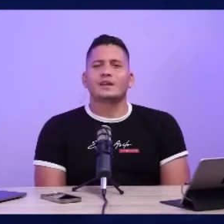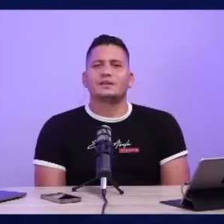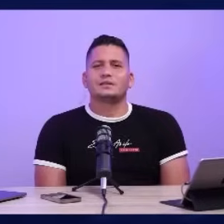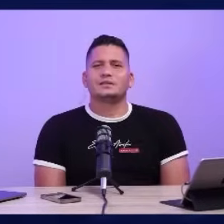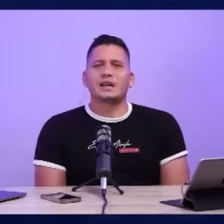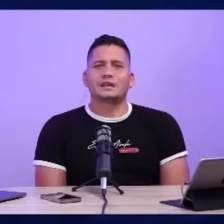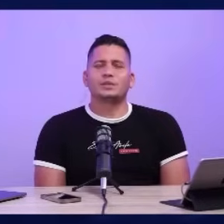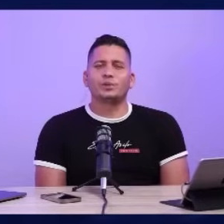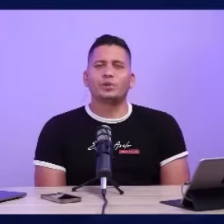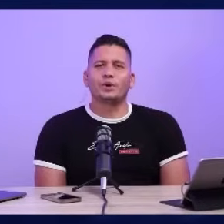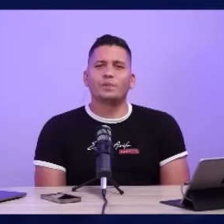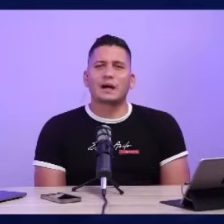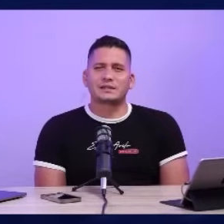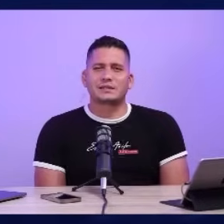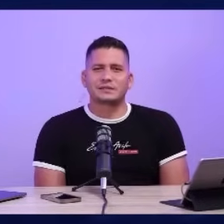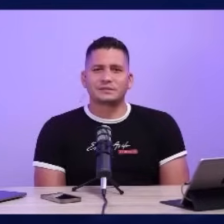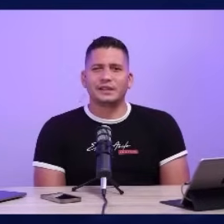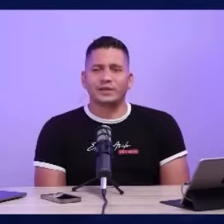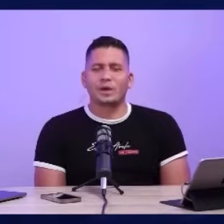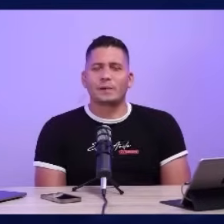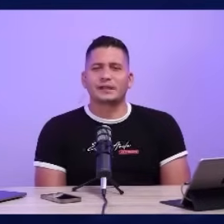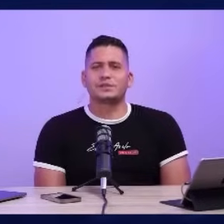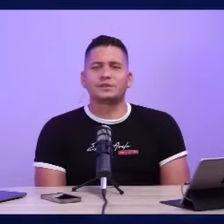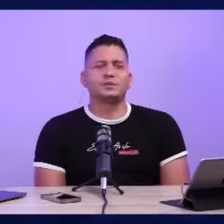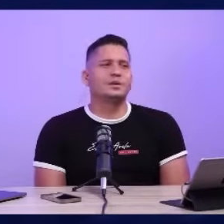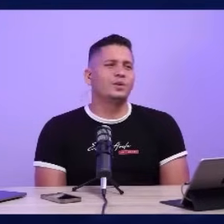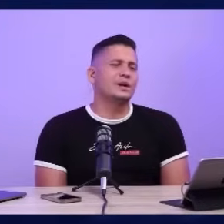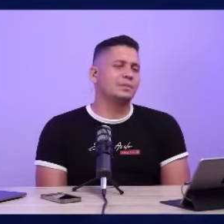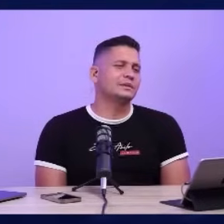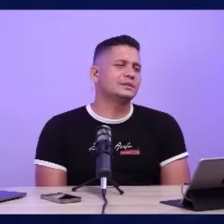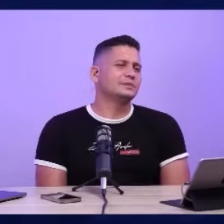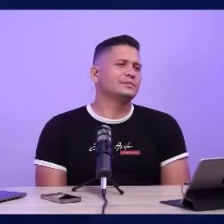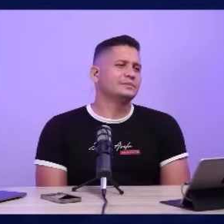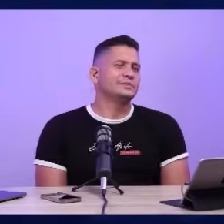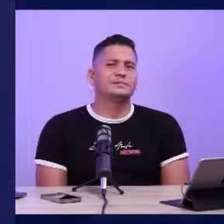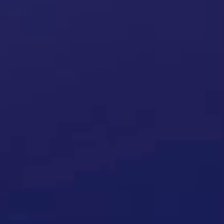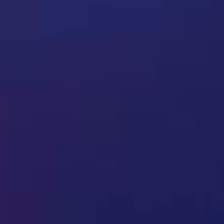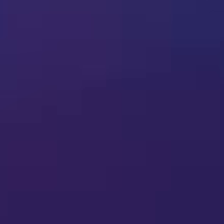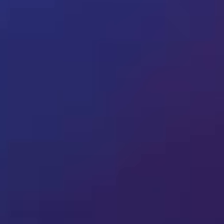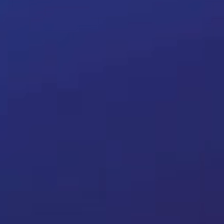Jack se hundió en un bache y no apareció nunca